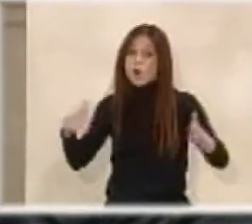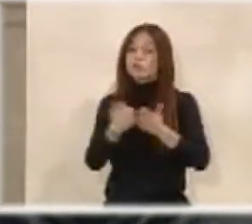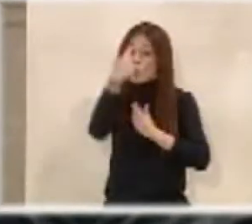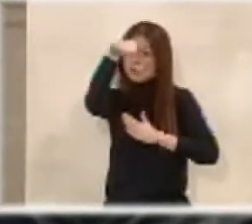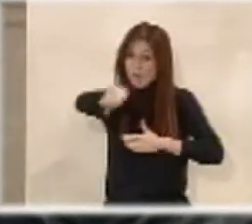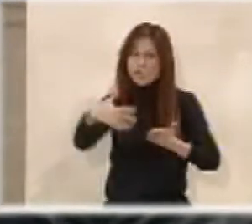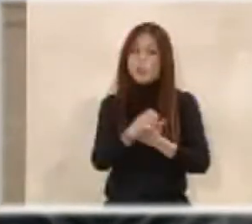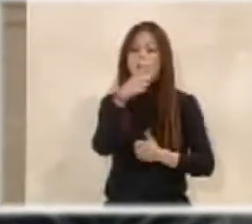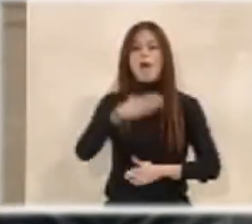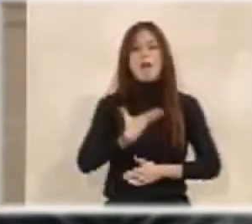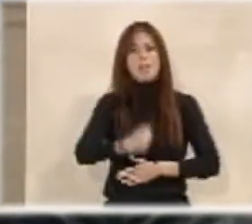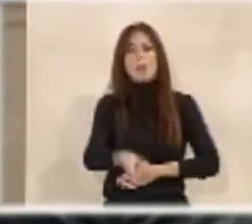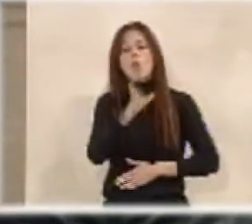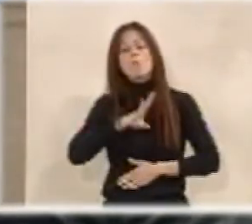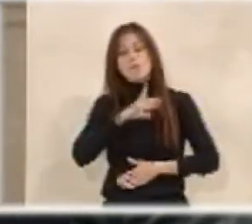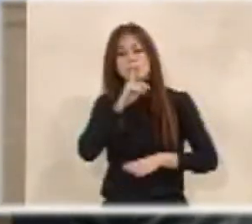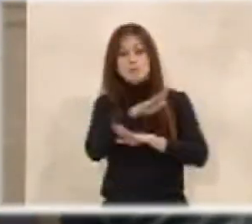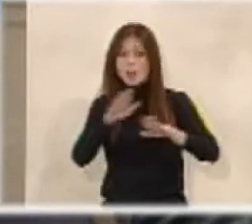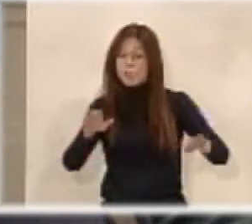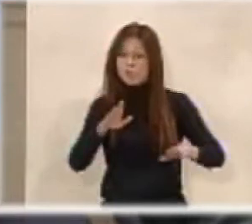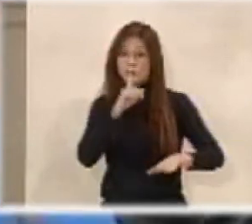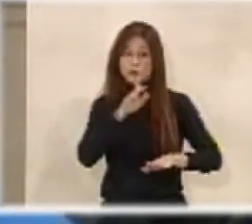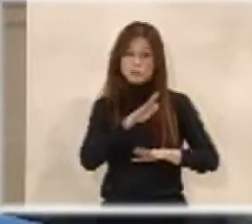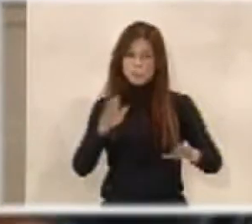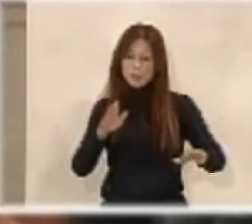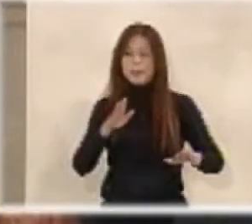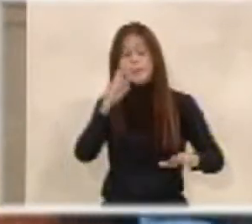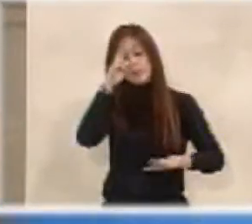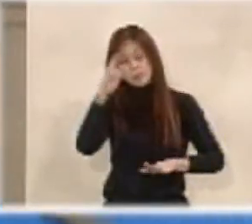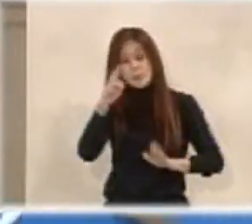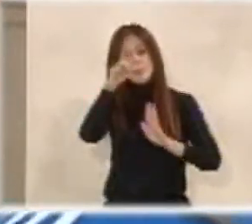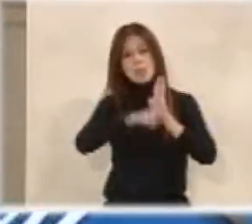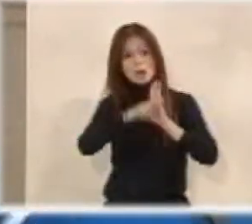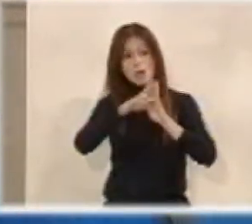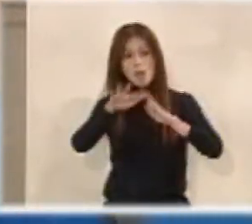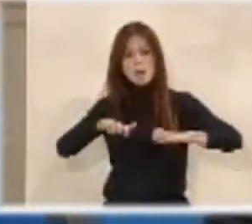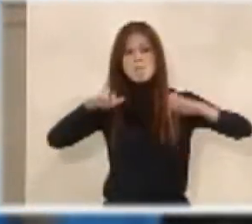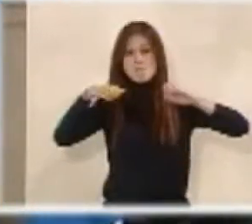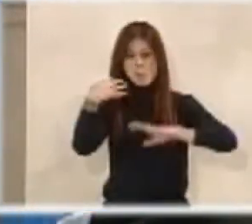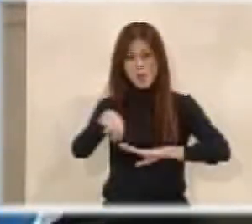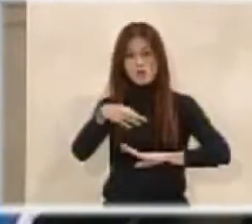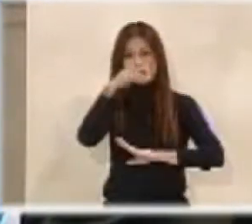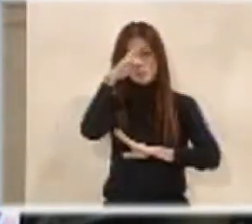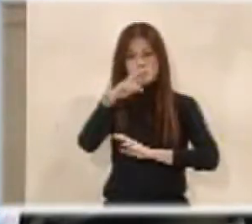Por favor, guarde silencio, guarde silencio. Vamos a respetar las reglas del Pleno.